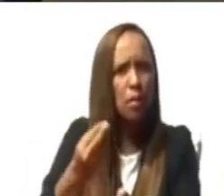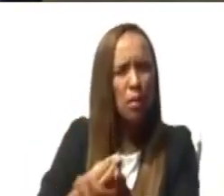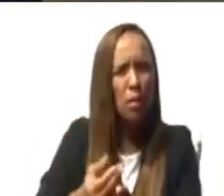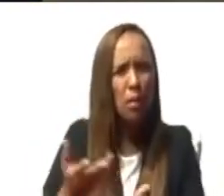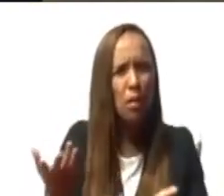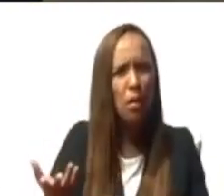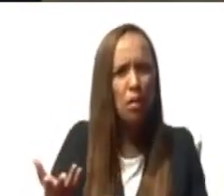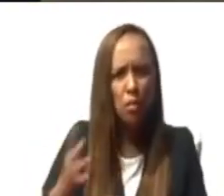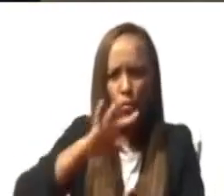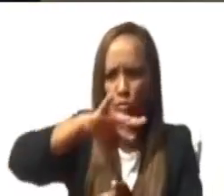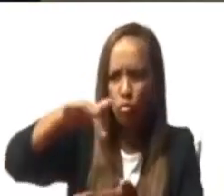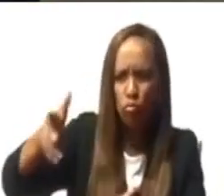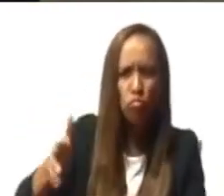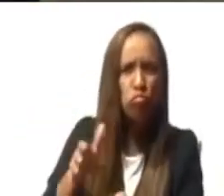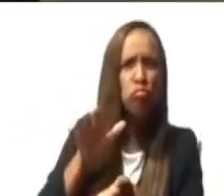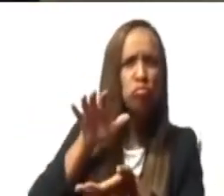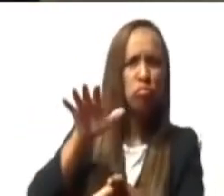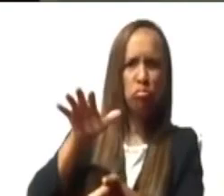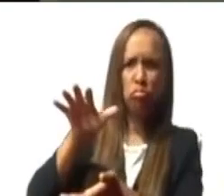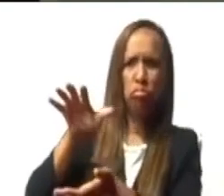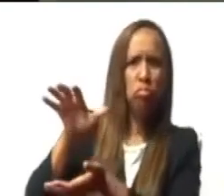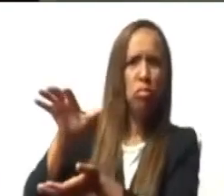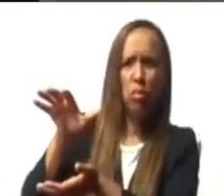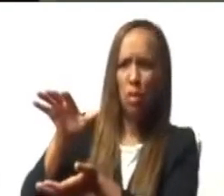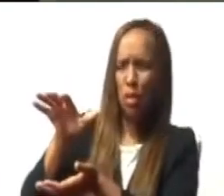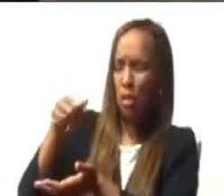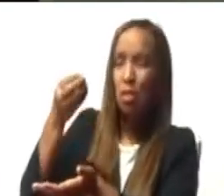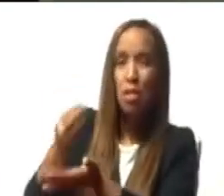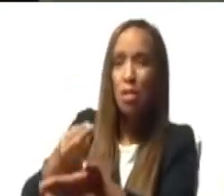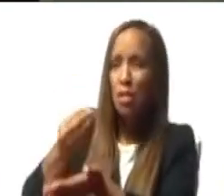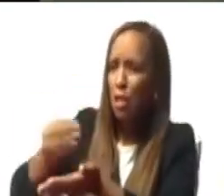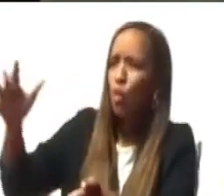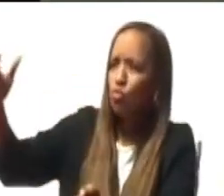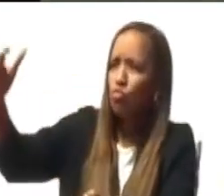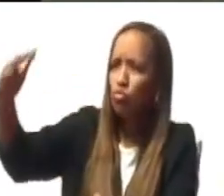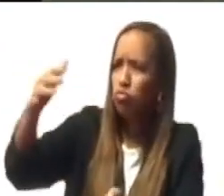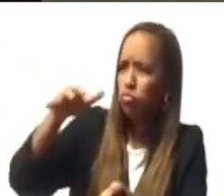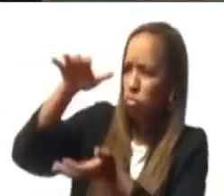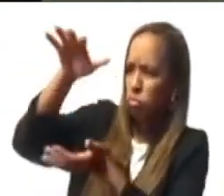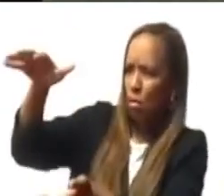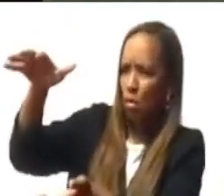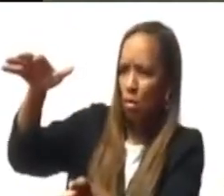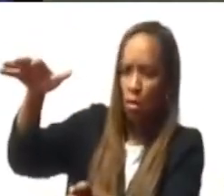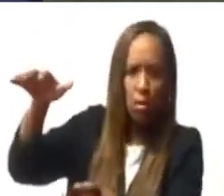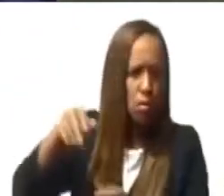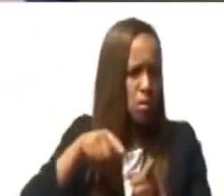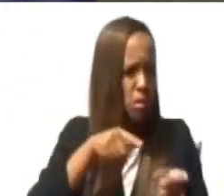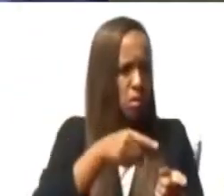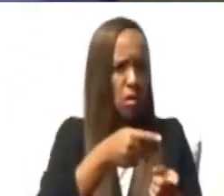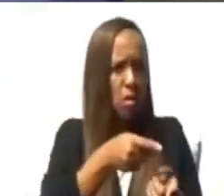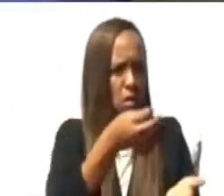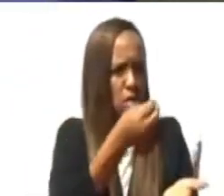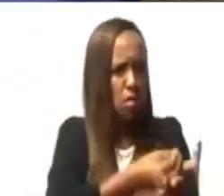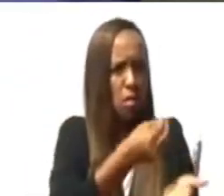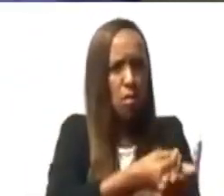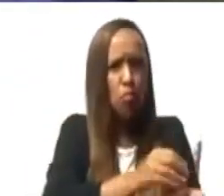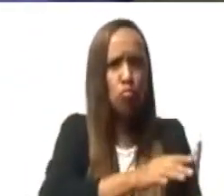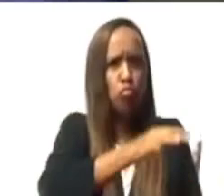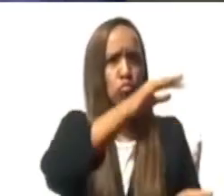todo este dinero, y entonces todos estos préstamos que sirven de soporte, ¿hasta dónde es que vamos a